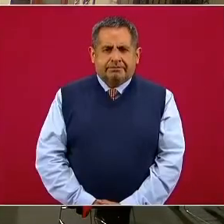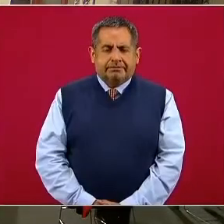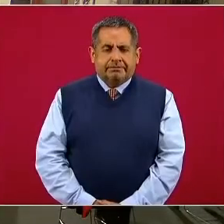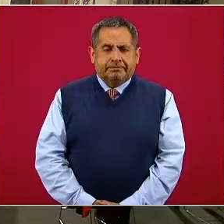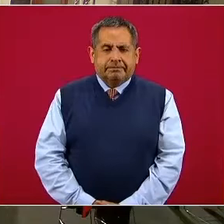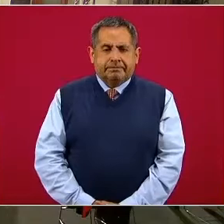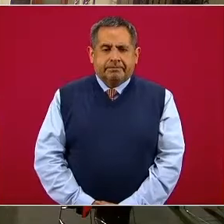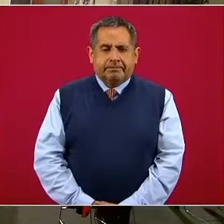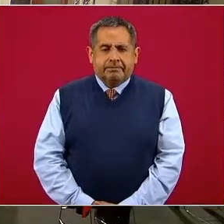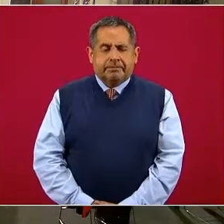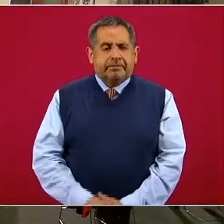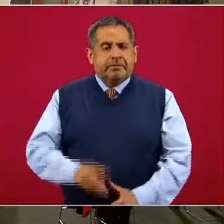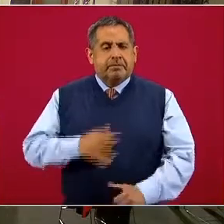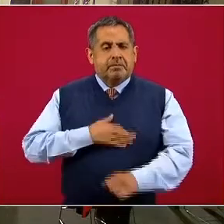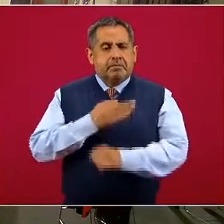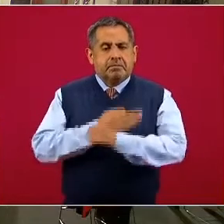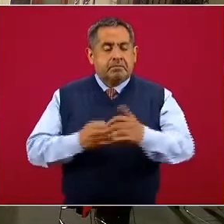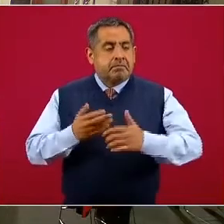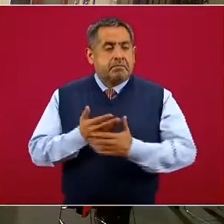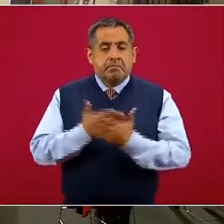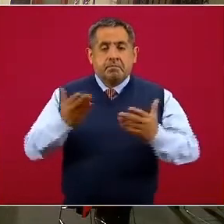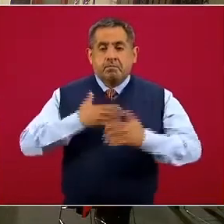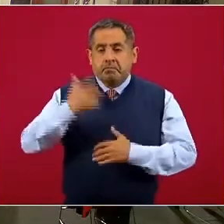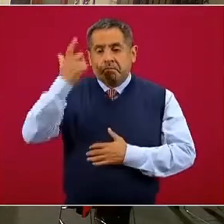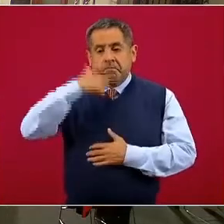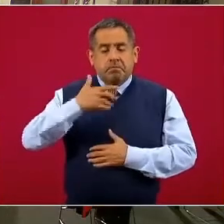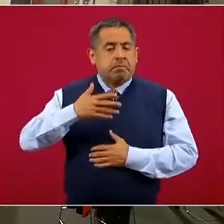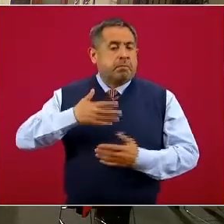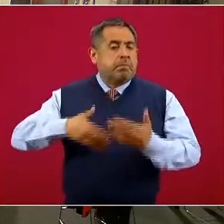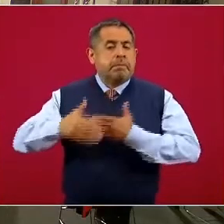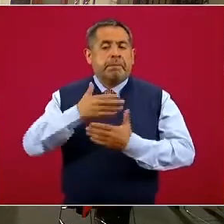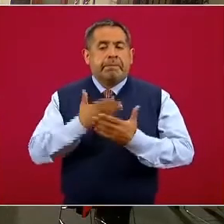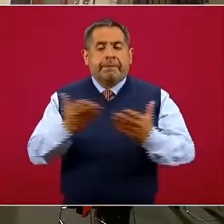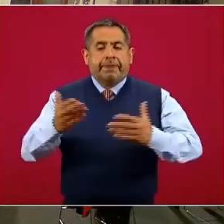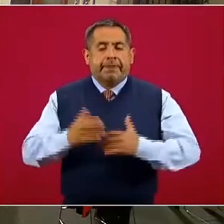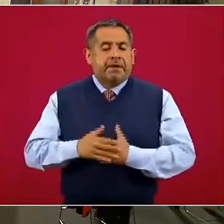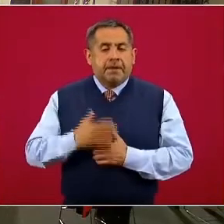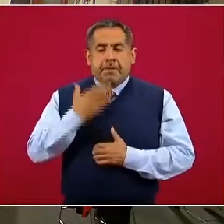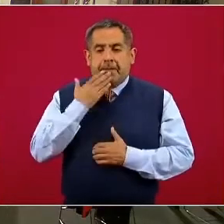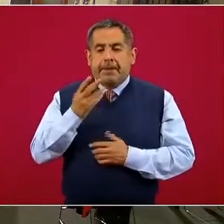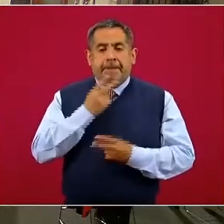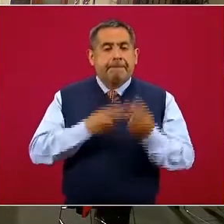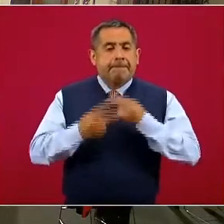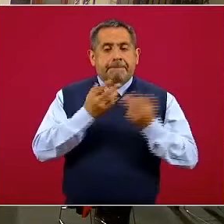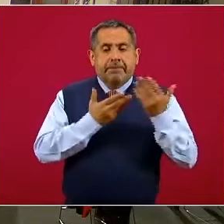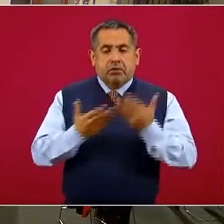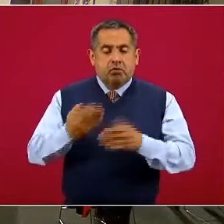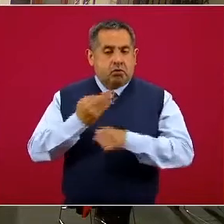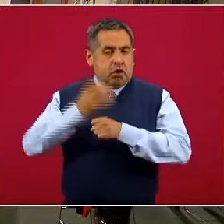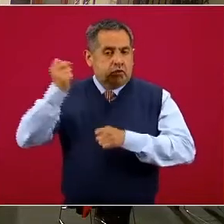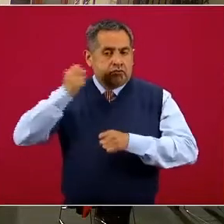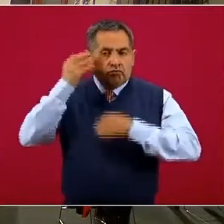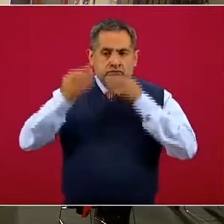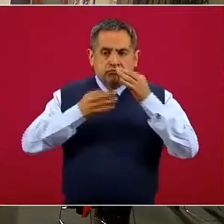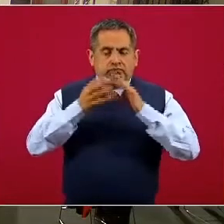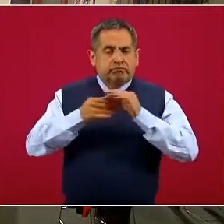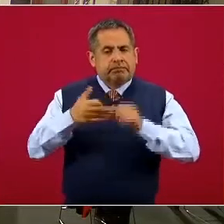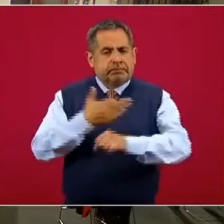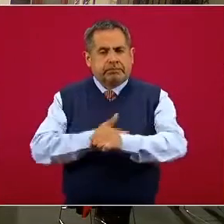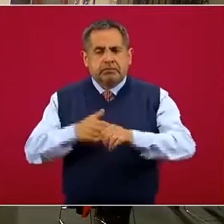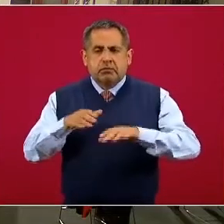Pues muy buenas tardes, noches ya, con todas y con todos. Bienvenidos nuevamente a la conferencia vespertina